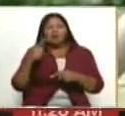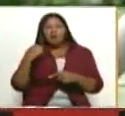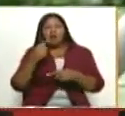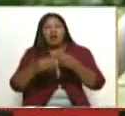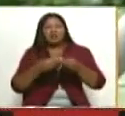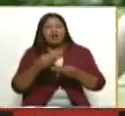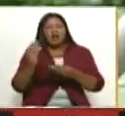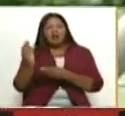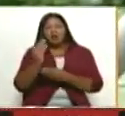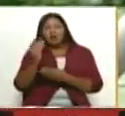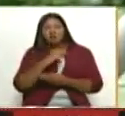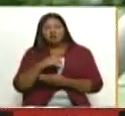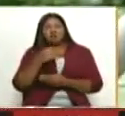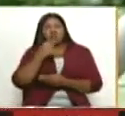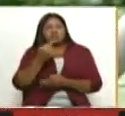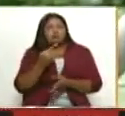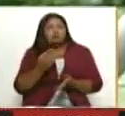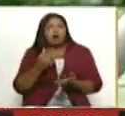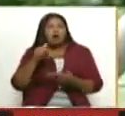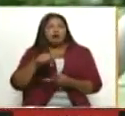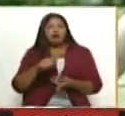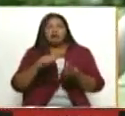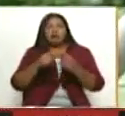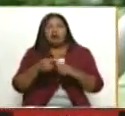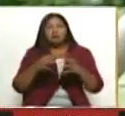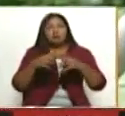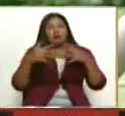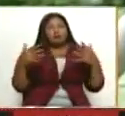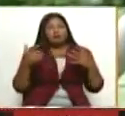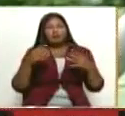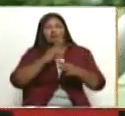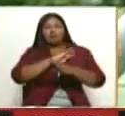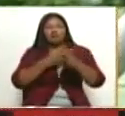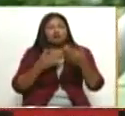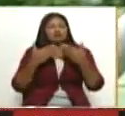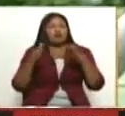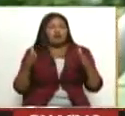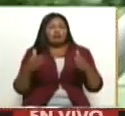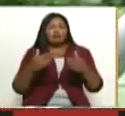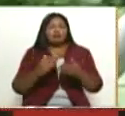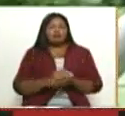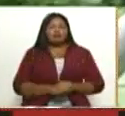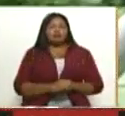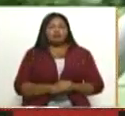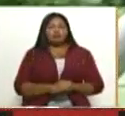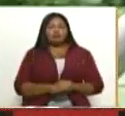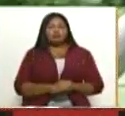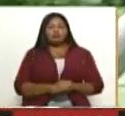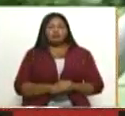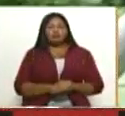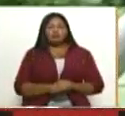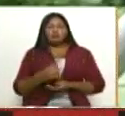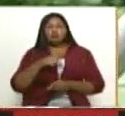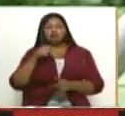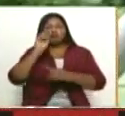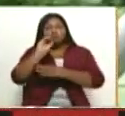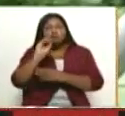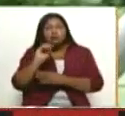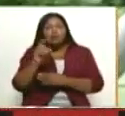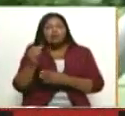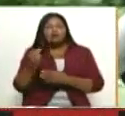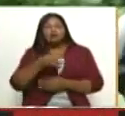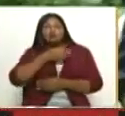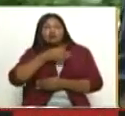Colombia. Nosotros decimos, a cambios grandes, fuerzas grandes. Entonces, acudimos a que la sociedad